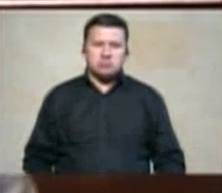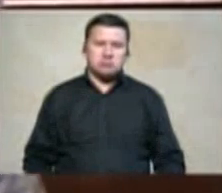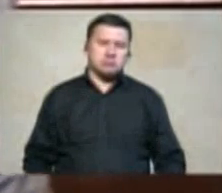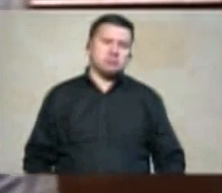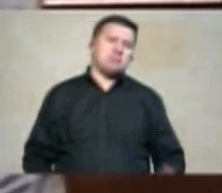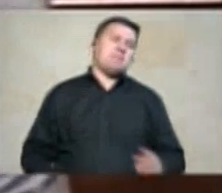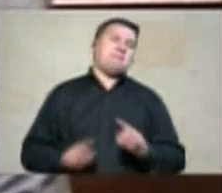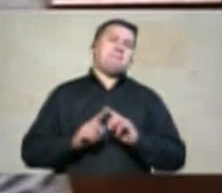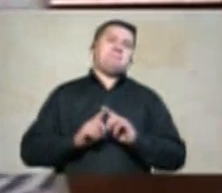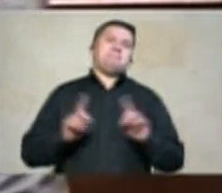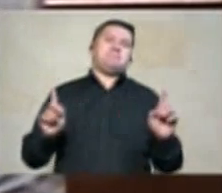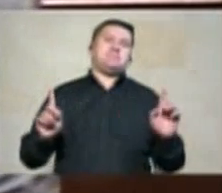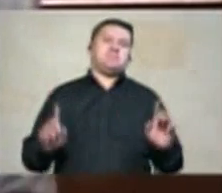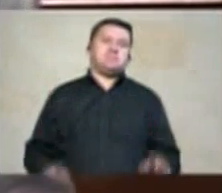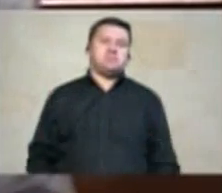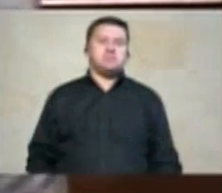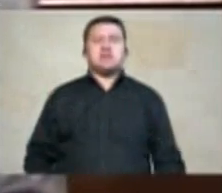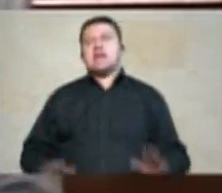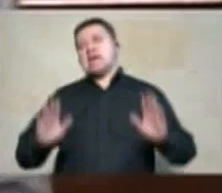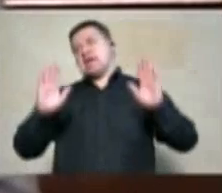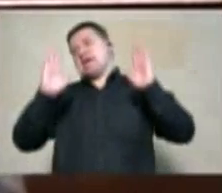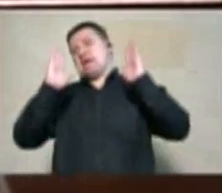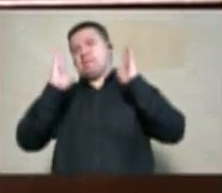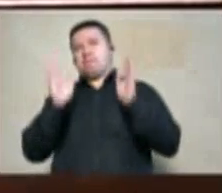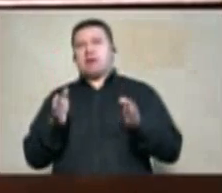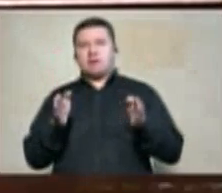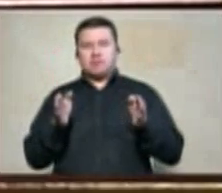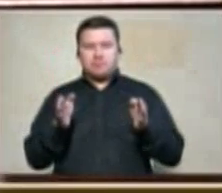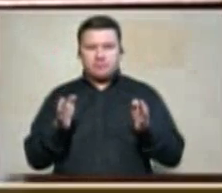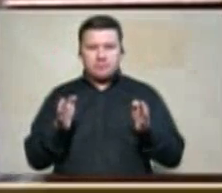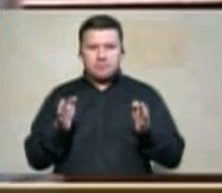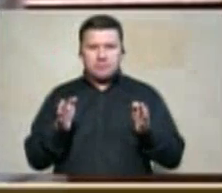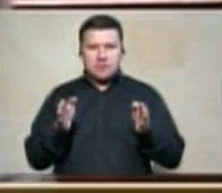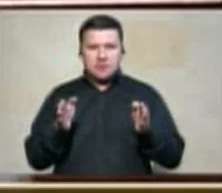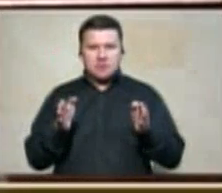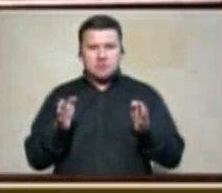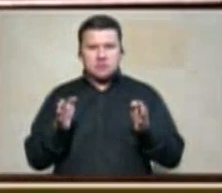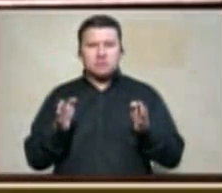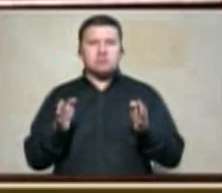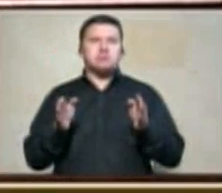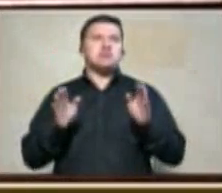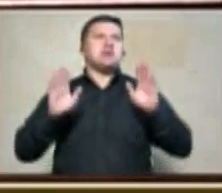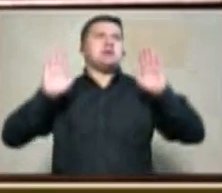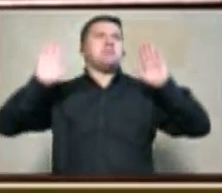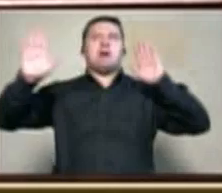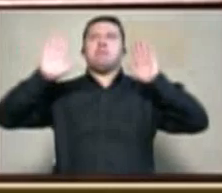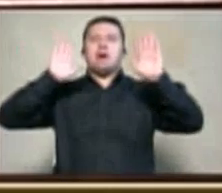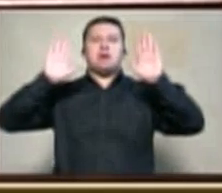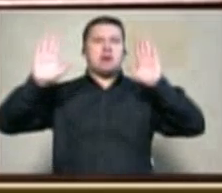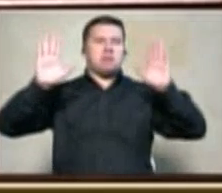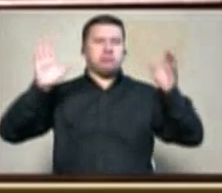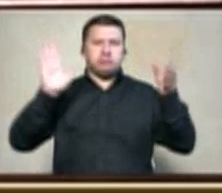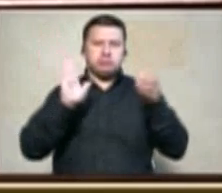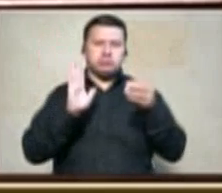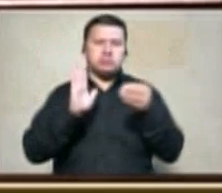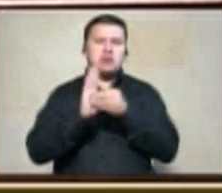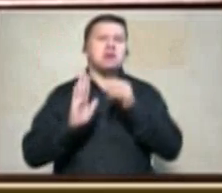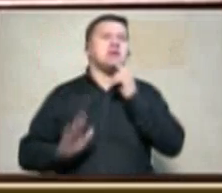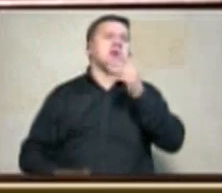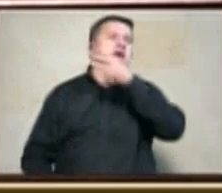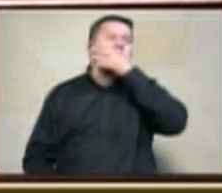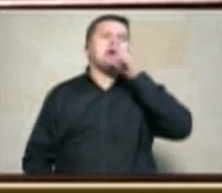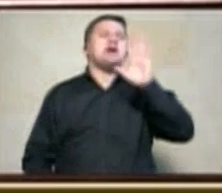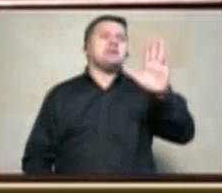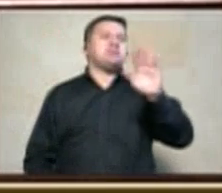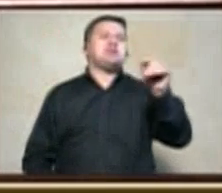Pero sin embargo, se hace lo siguiente. Se mandan panfletos por toda la zona y se le dice a los campesinos